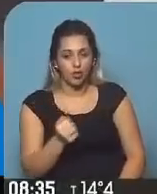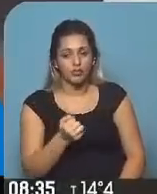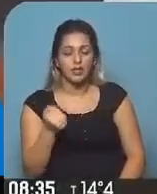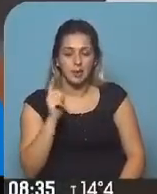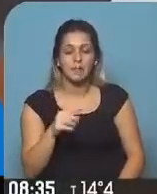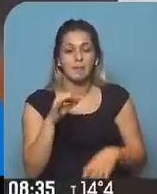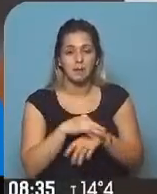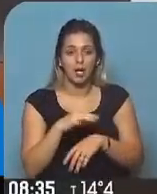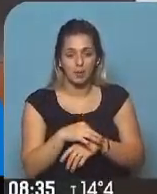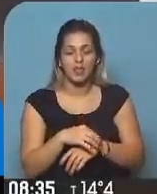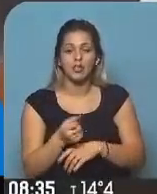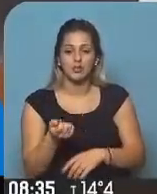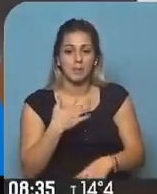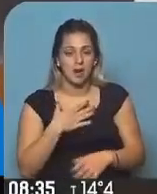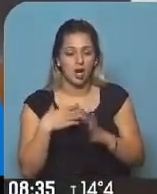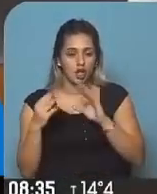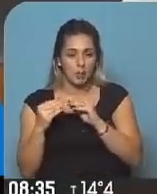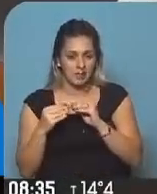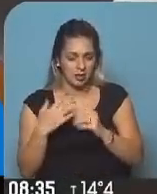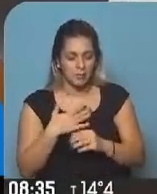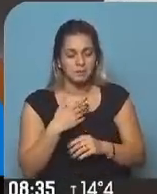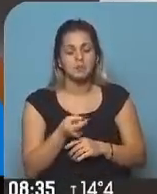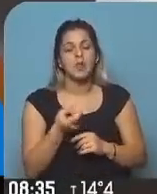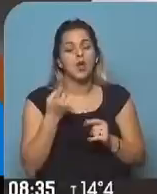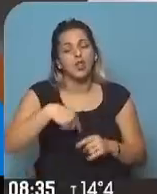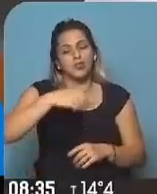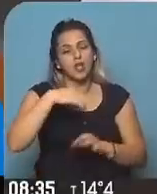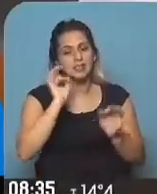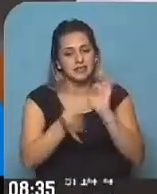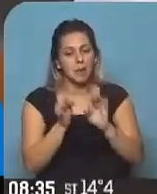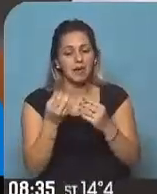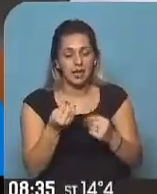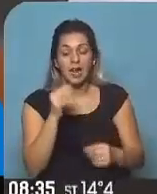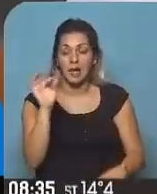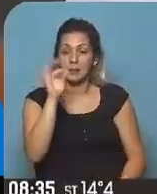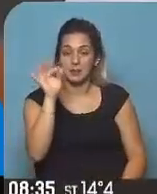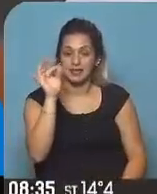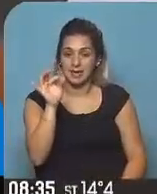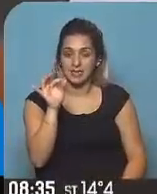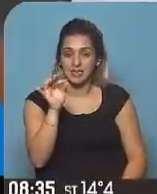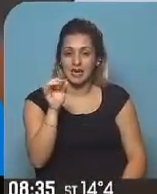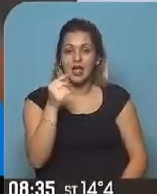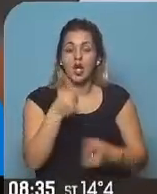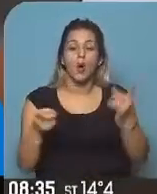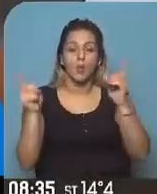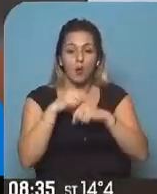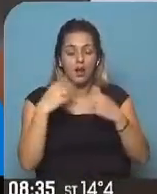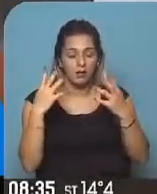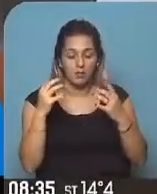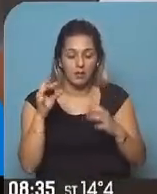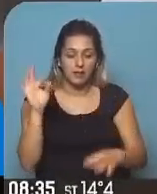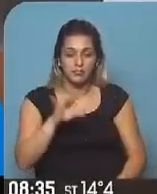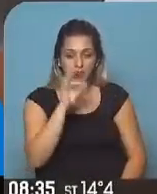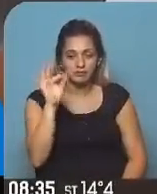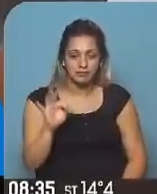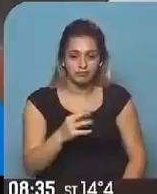los médicos y para mis colegas. Tenemos que saber que cuando esta bacteria se vuelve invasiva, cambia